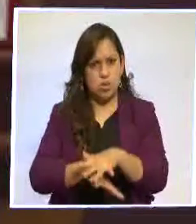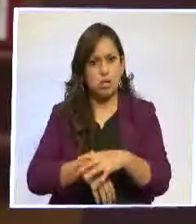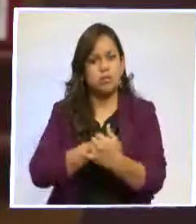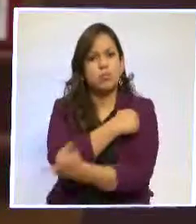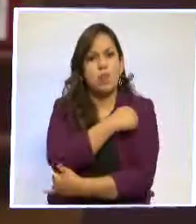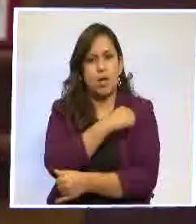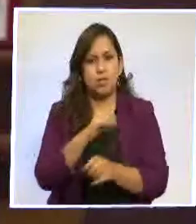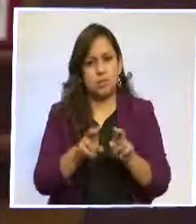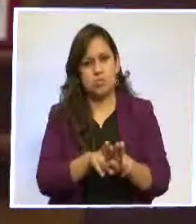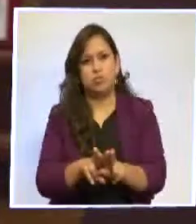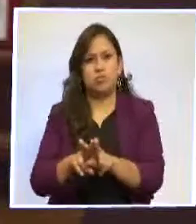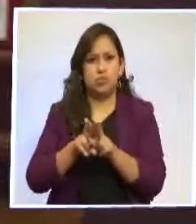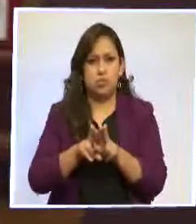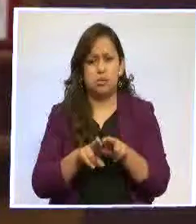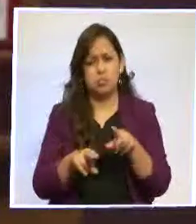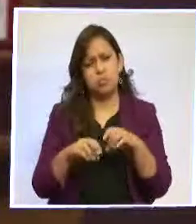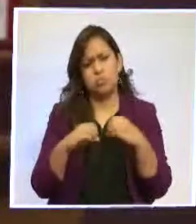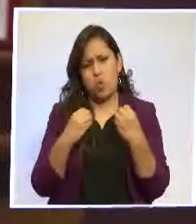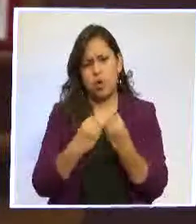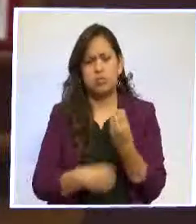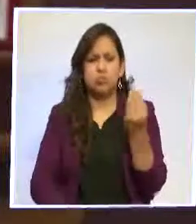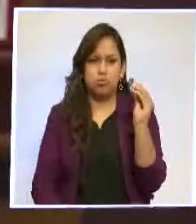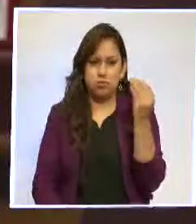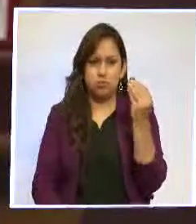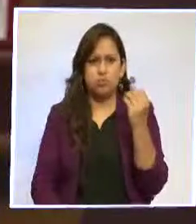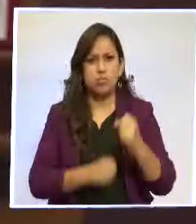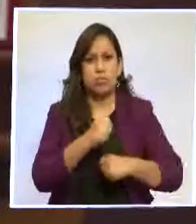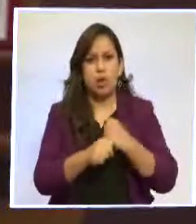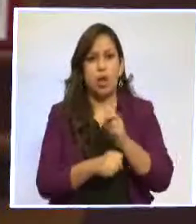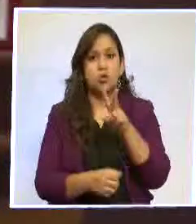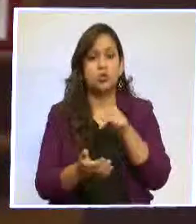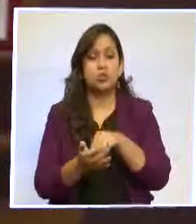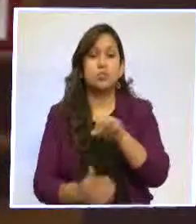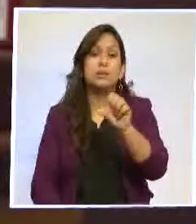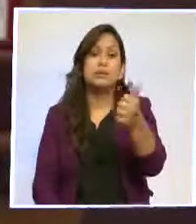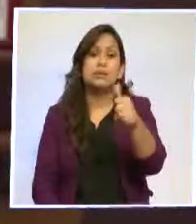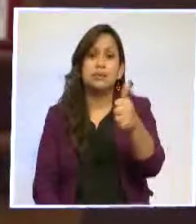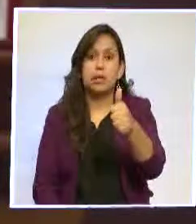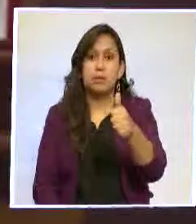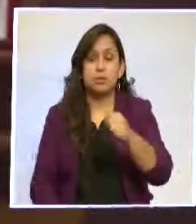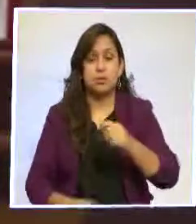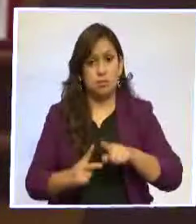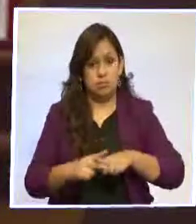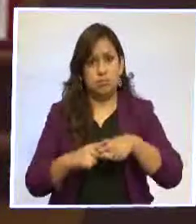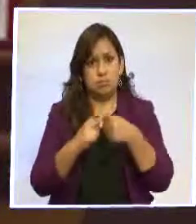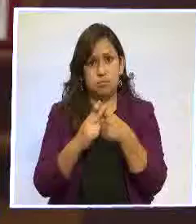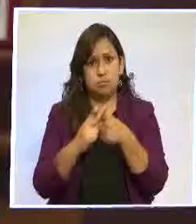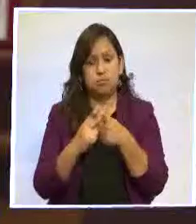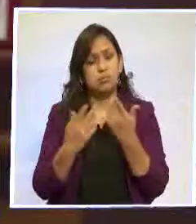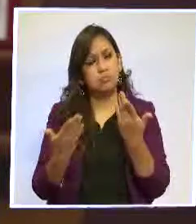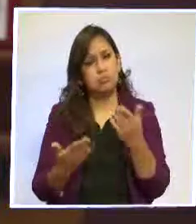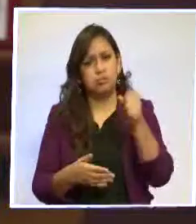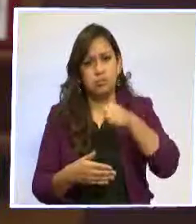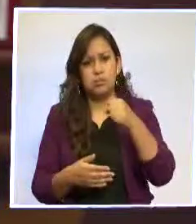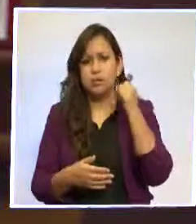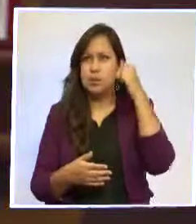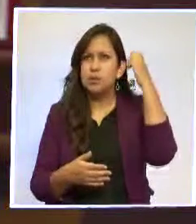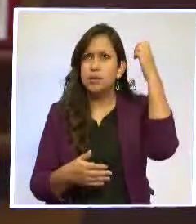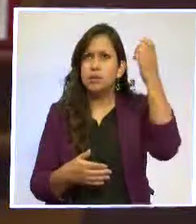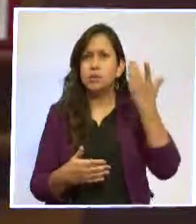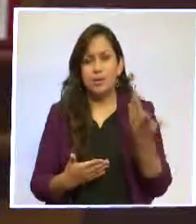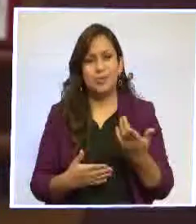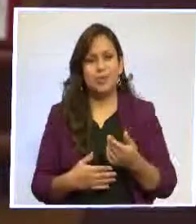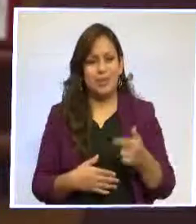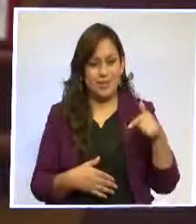una organización joven. La CELAC surge en el año 2010 y la CELAC se constituye una esperanza para los latinoamericanos y